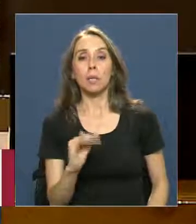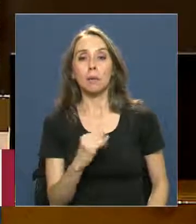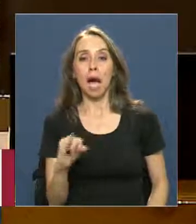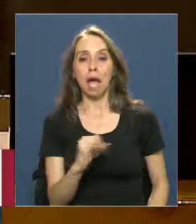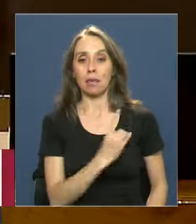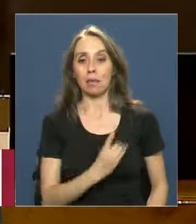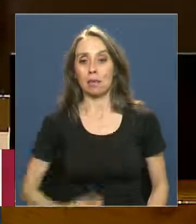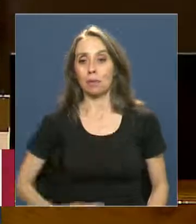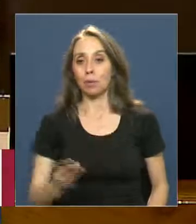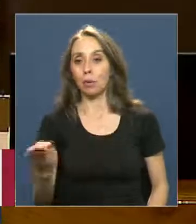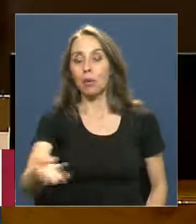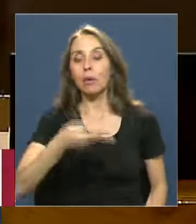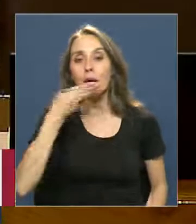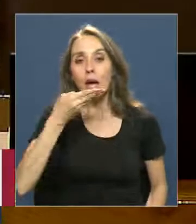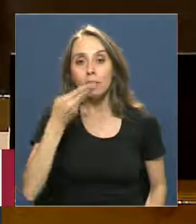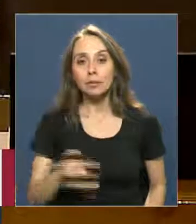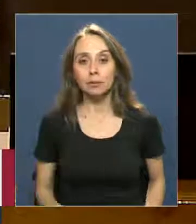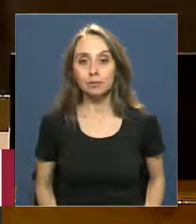usted la palabra.